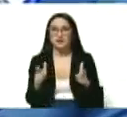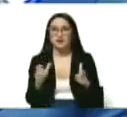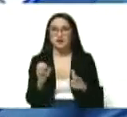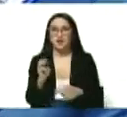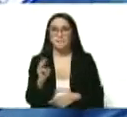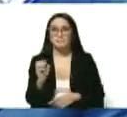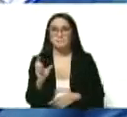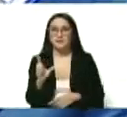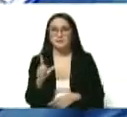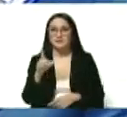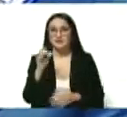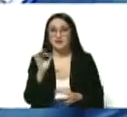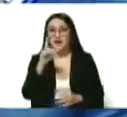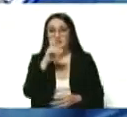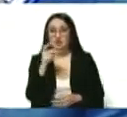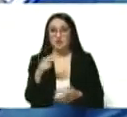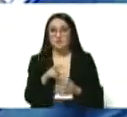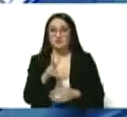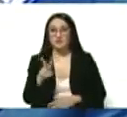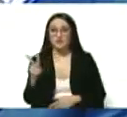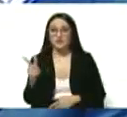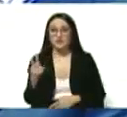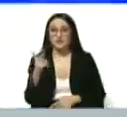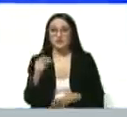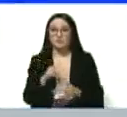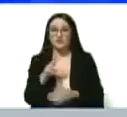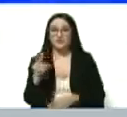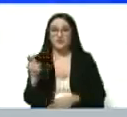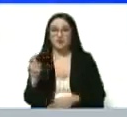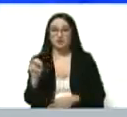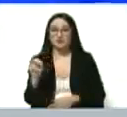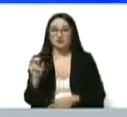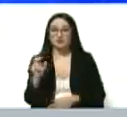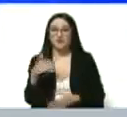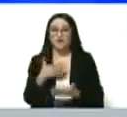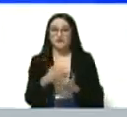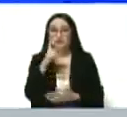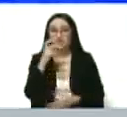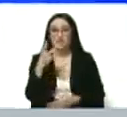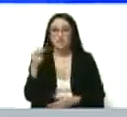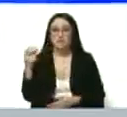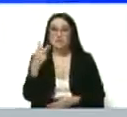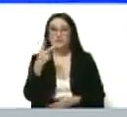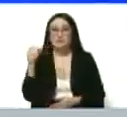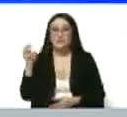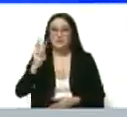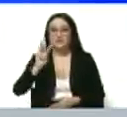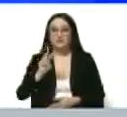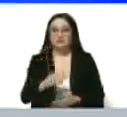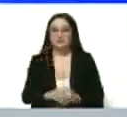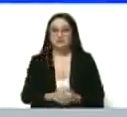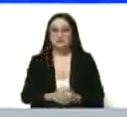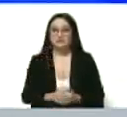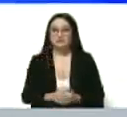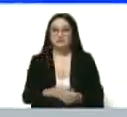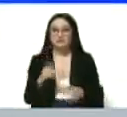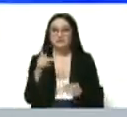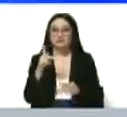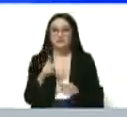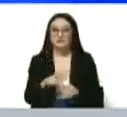OPEP desde el año 2002 hasta el año 2003. La OPEP está determinada a